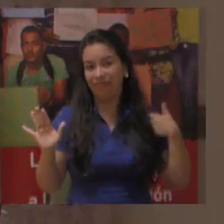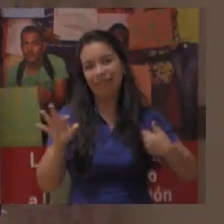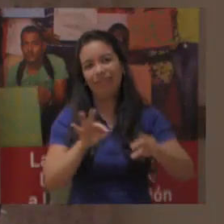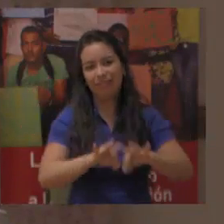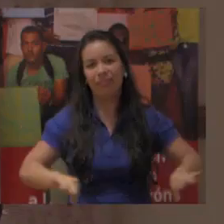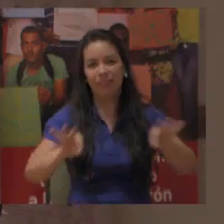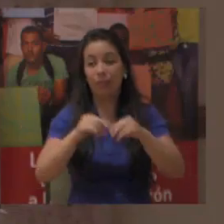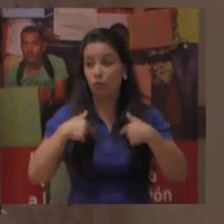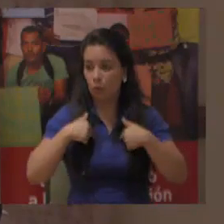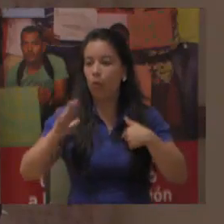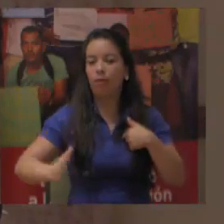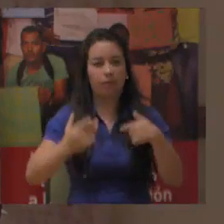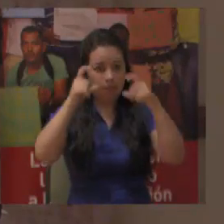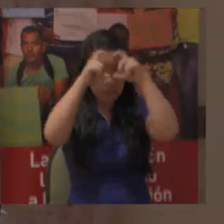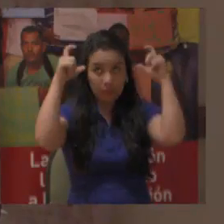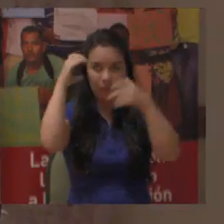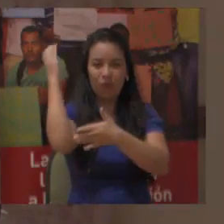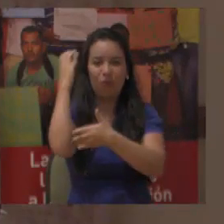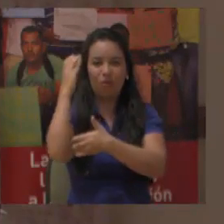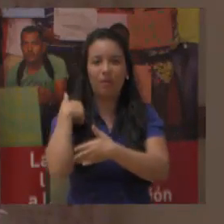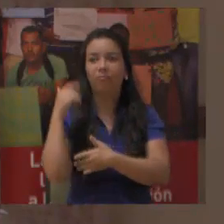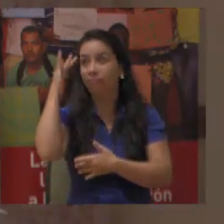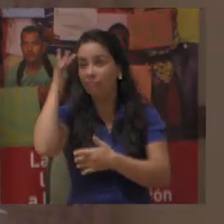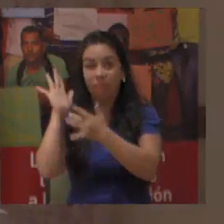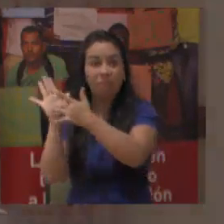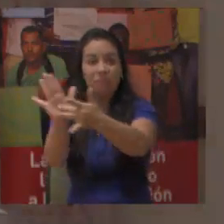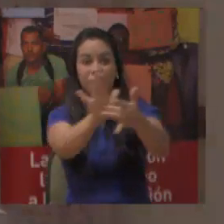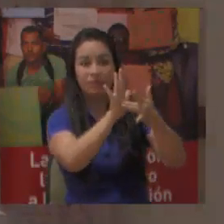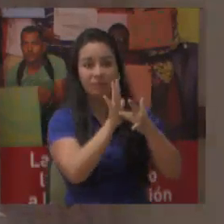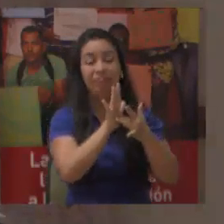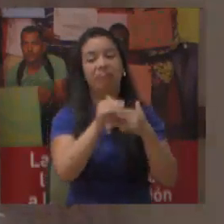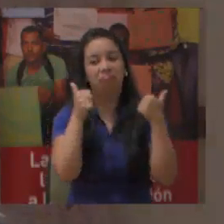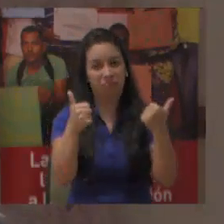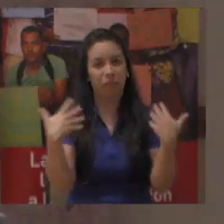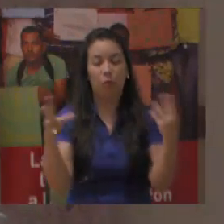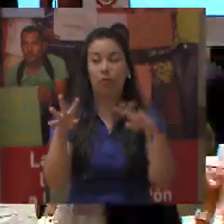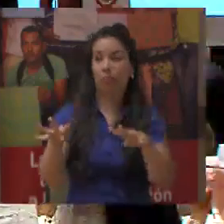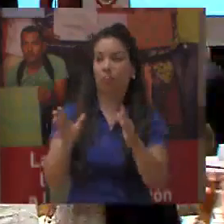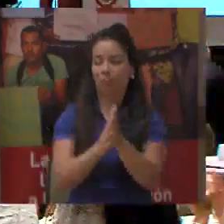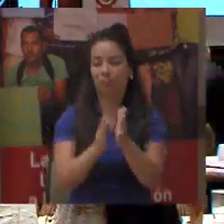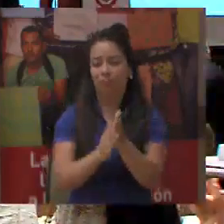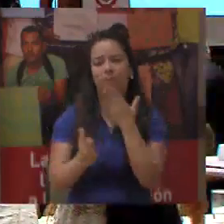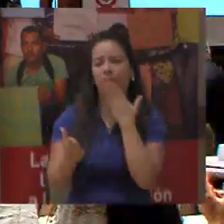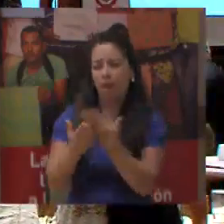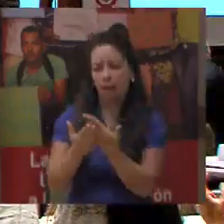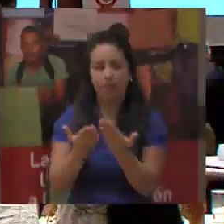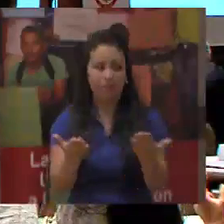llevamos todos, vamos a construir ese país que queremos de verdad. Mil gracias. Mil gracias, Lucas.